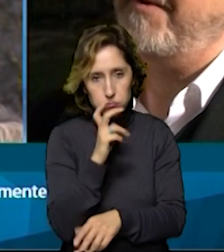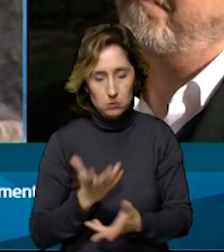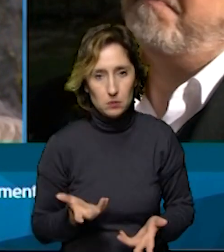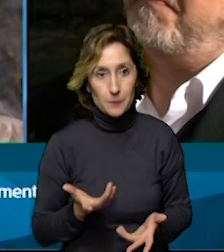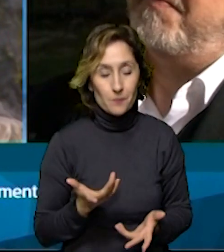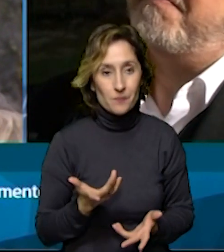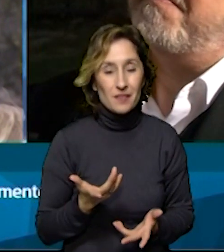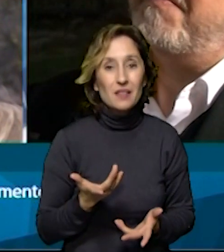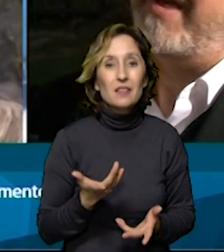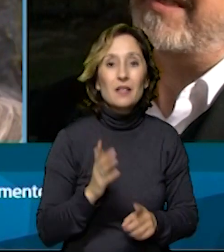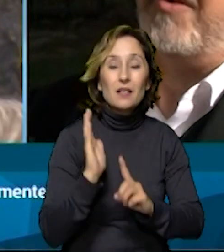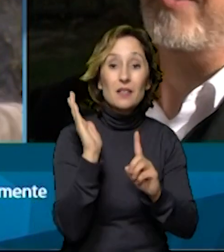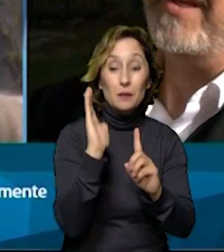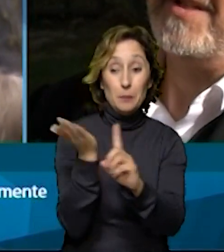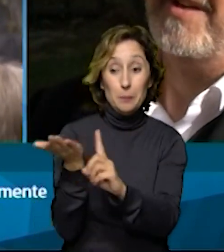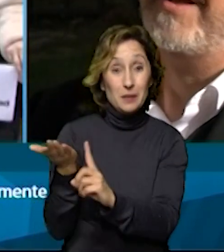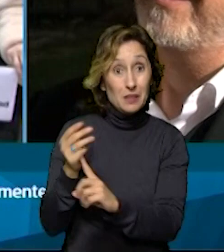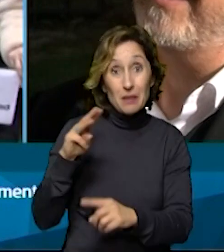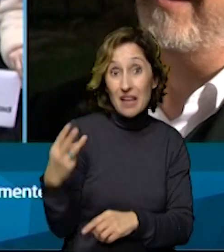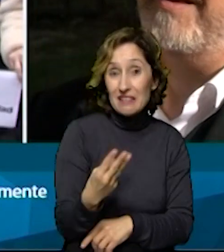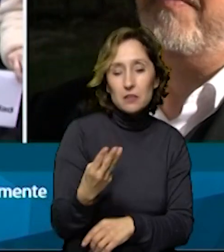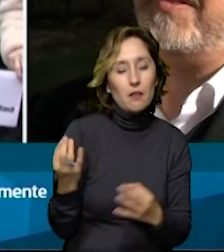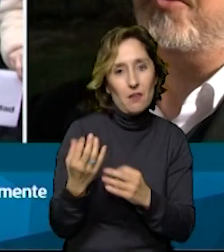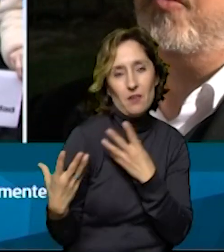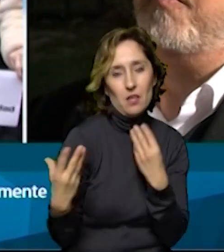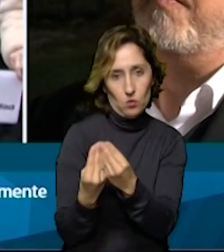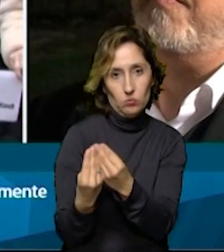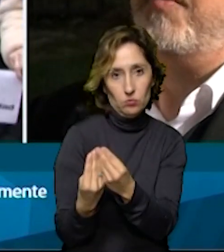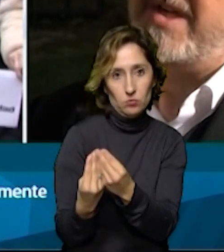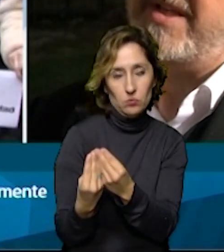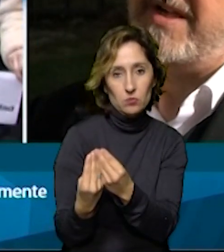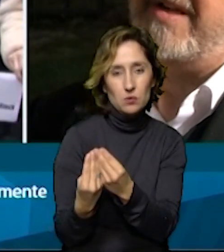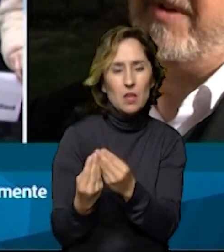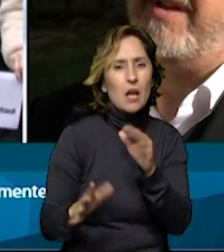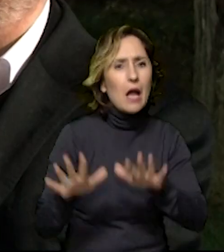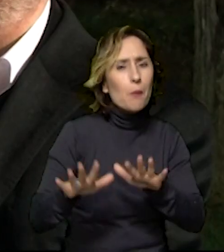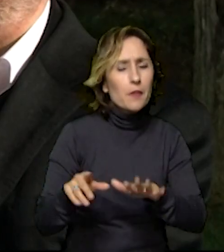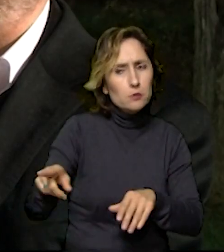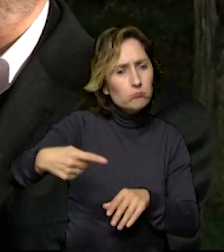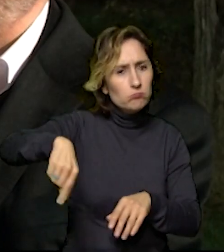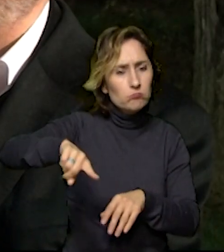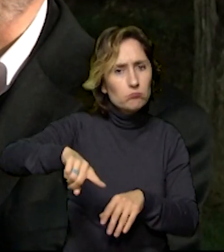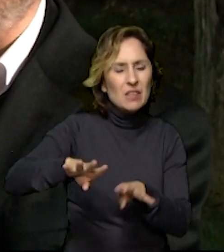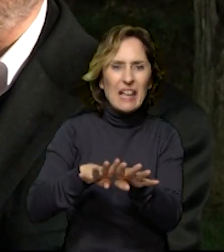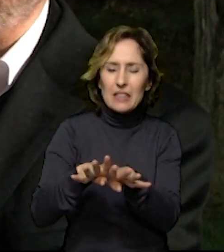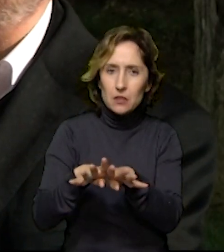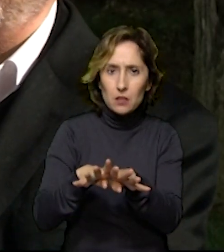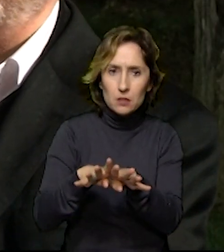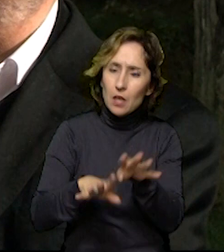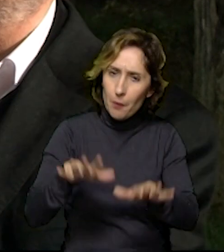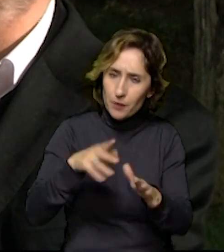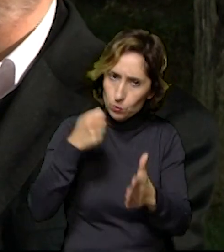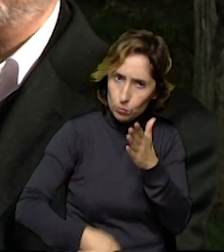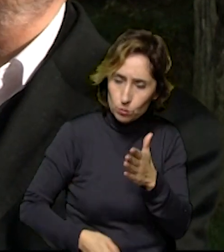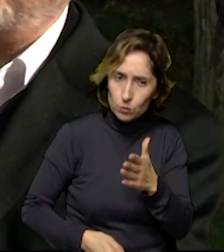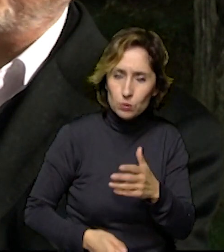de ETA hay que estar con ellas. Hay veces que son muy críticas, a menudo son muy críticas,